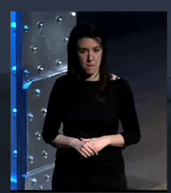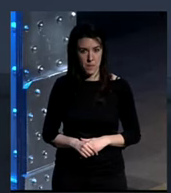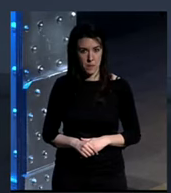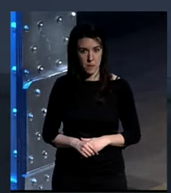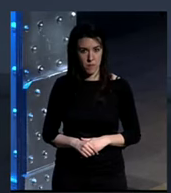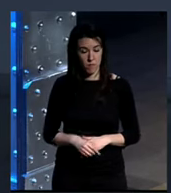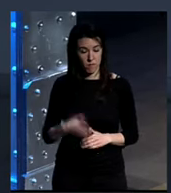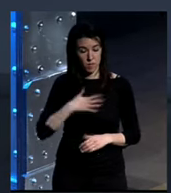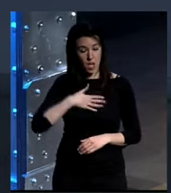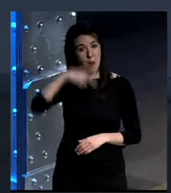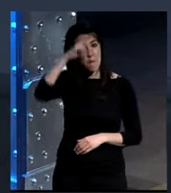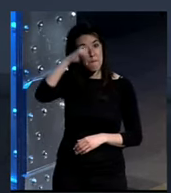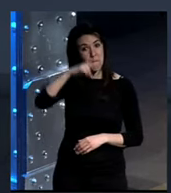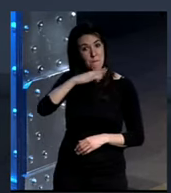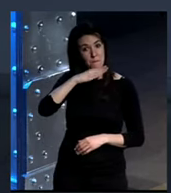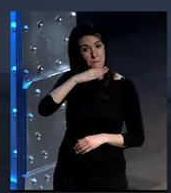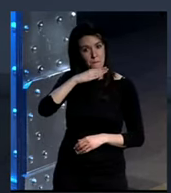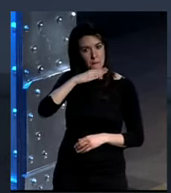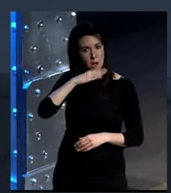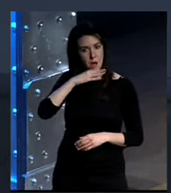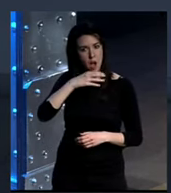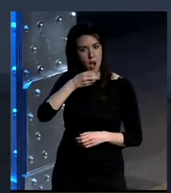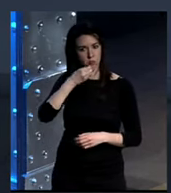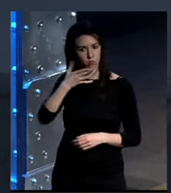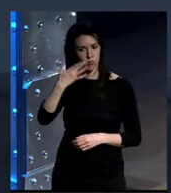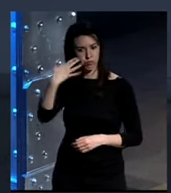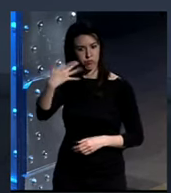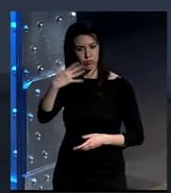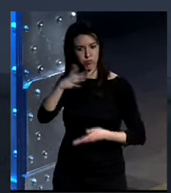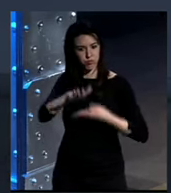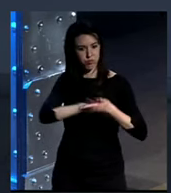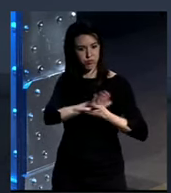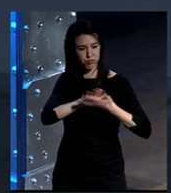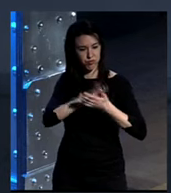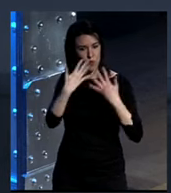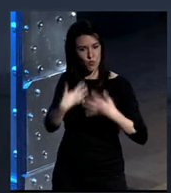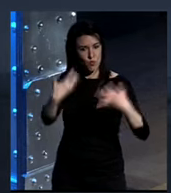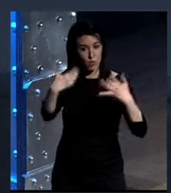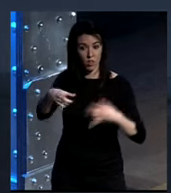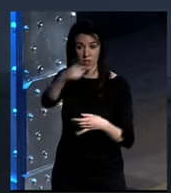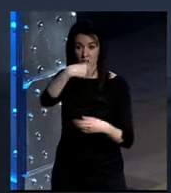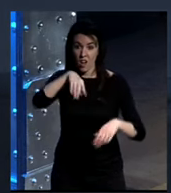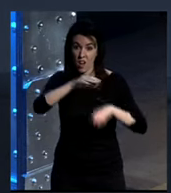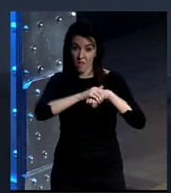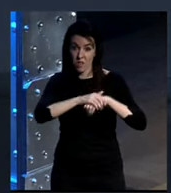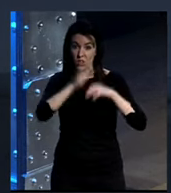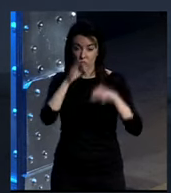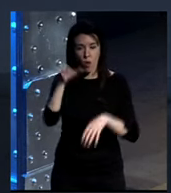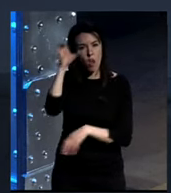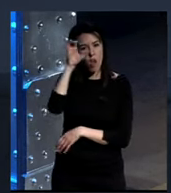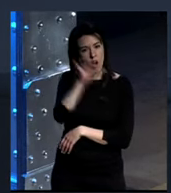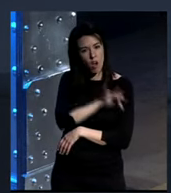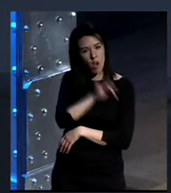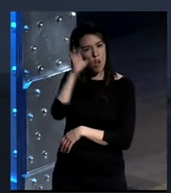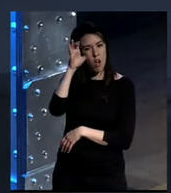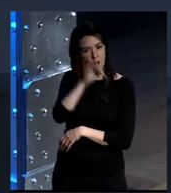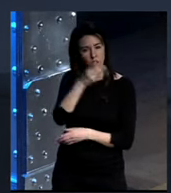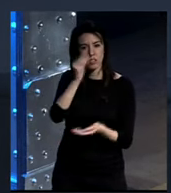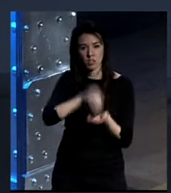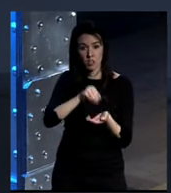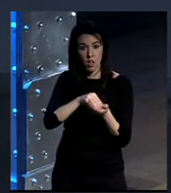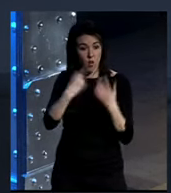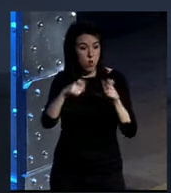A papá se le daba bien hablar en público. Vosotros, sus amigos, seguro que le habéis oído muchas veces. No